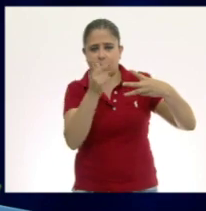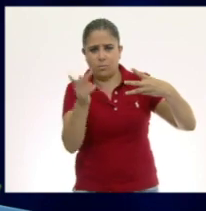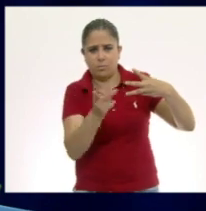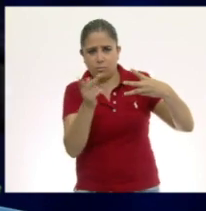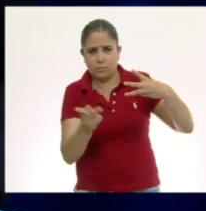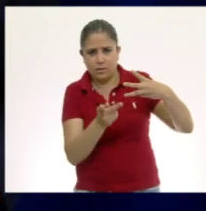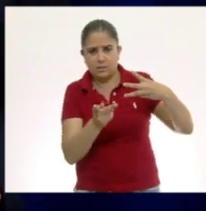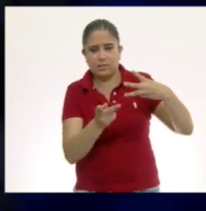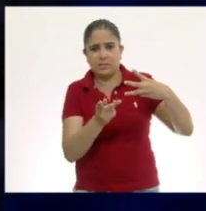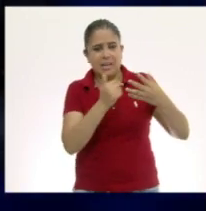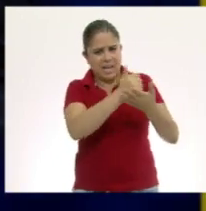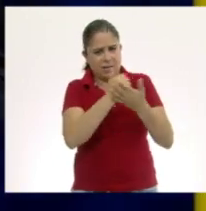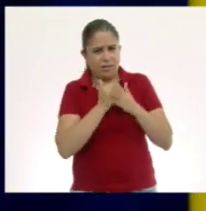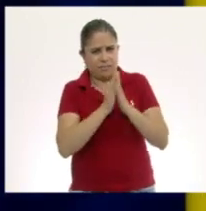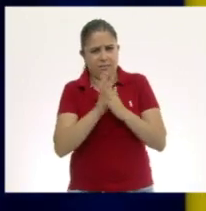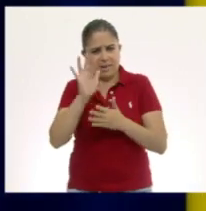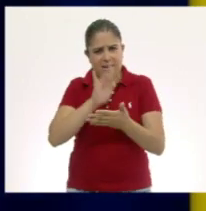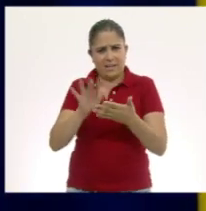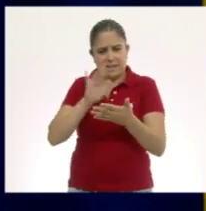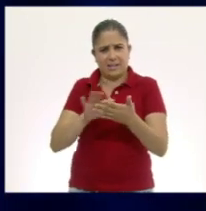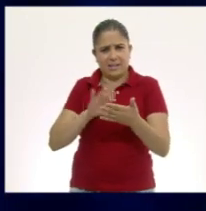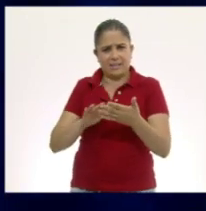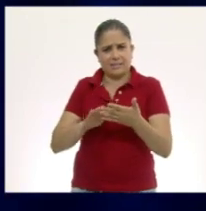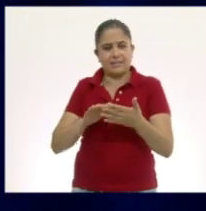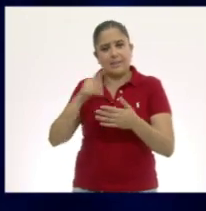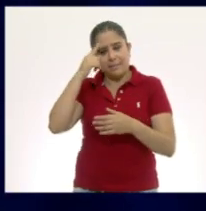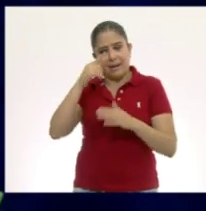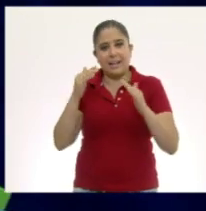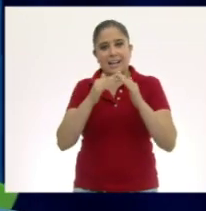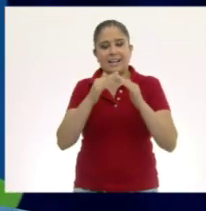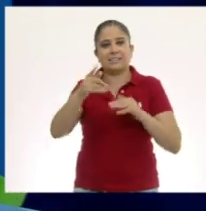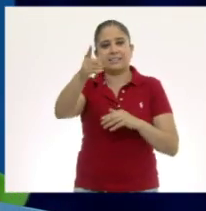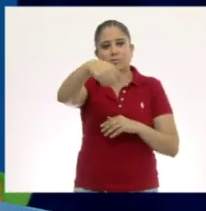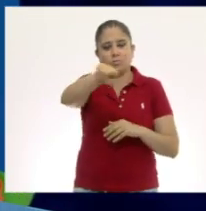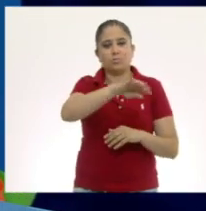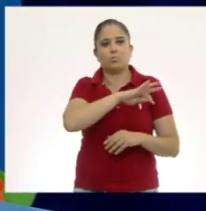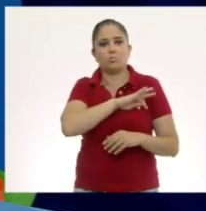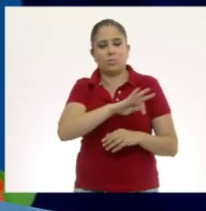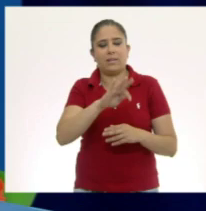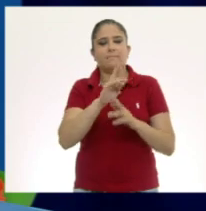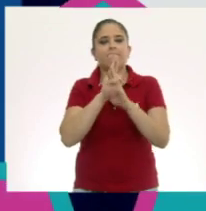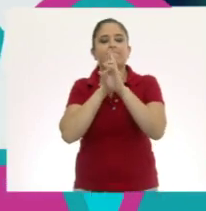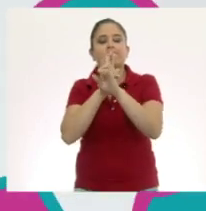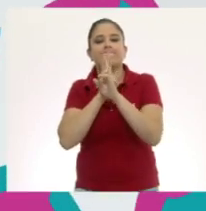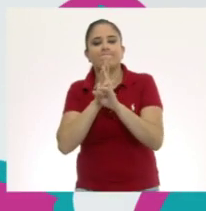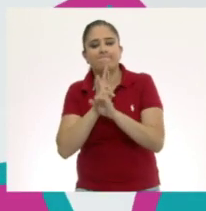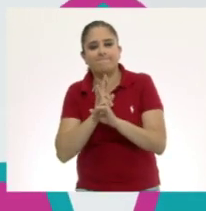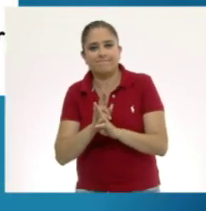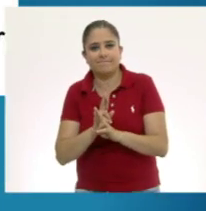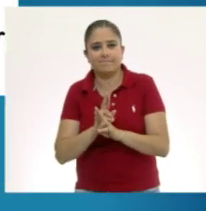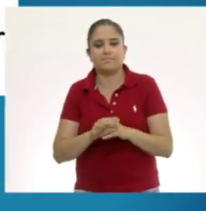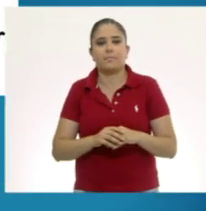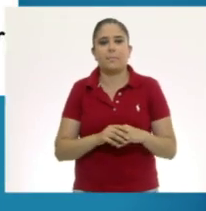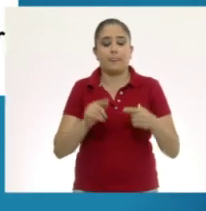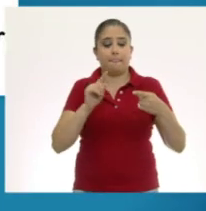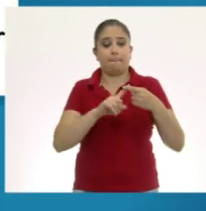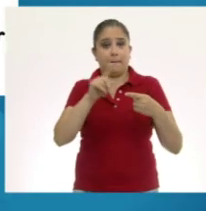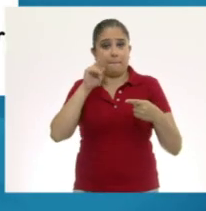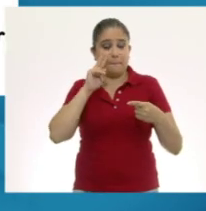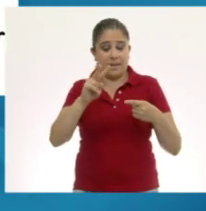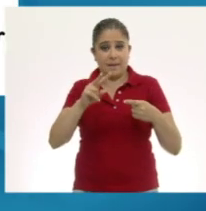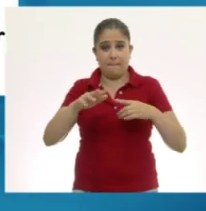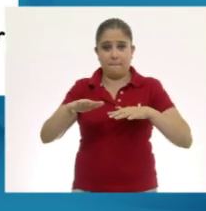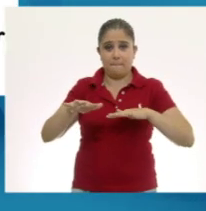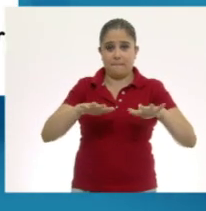a dar. ¿Me ayudas a leerlas para que lo puedan en casa poder resolver? Observa el mapa